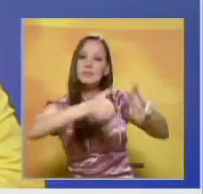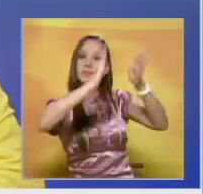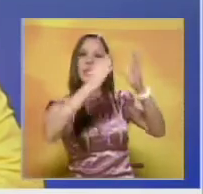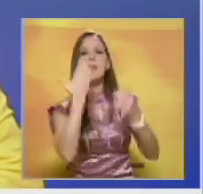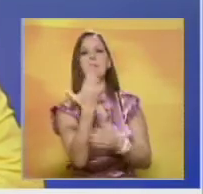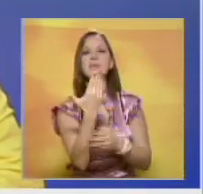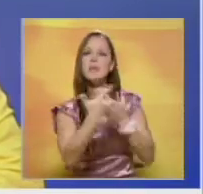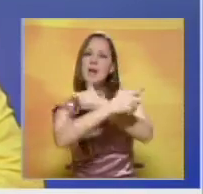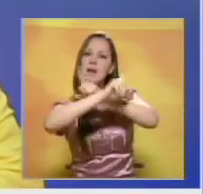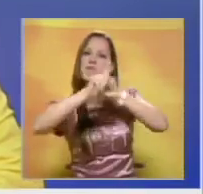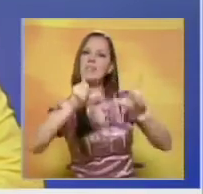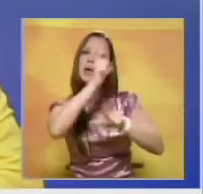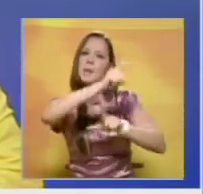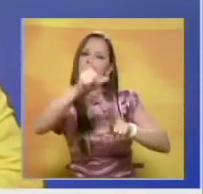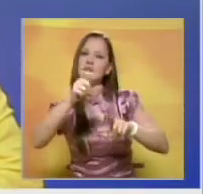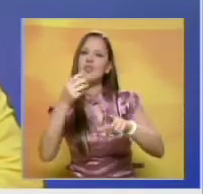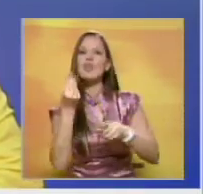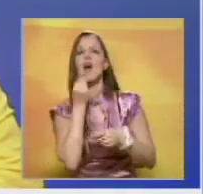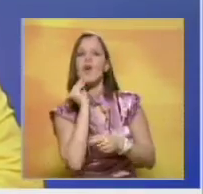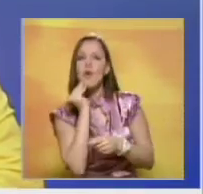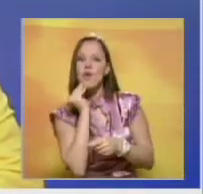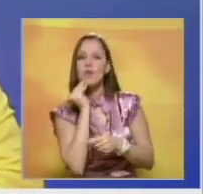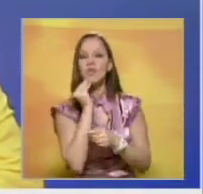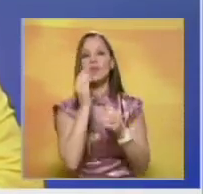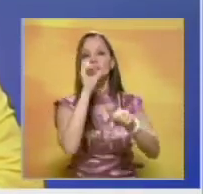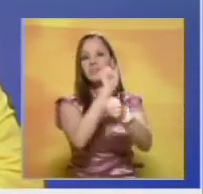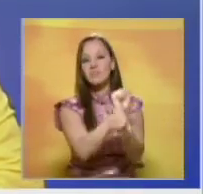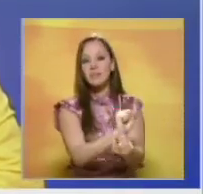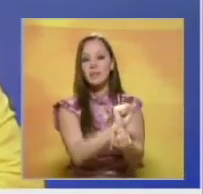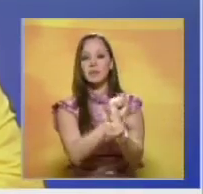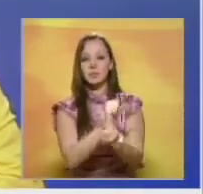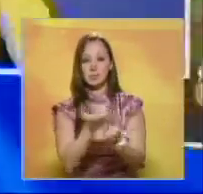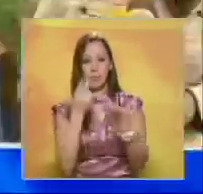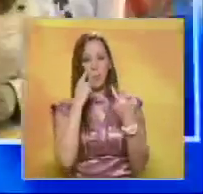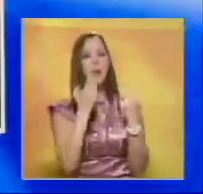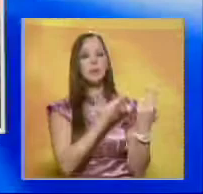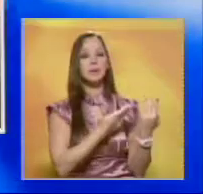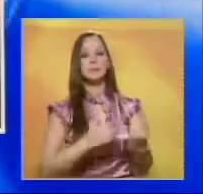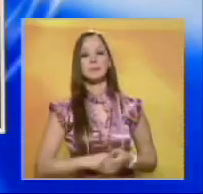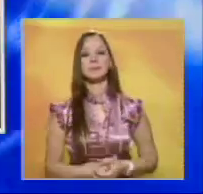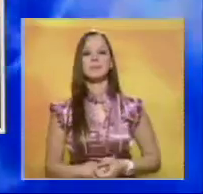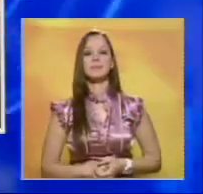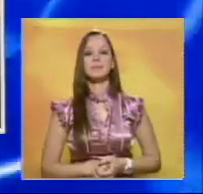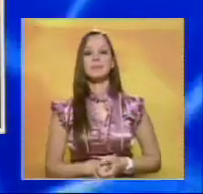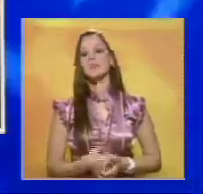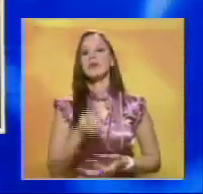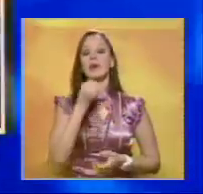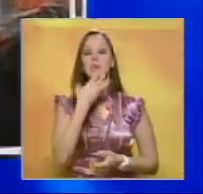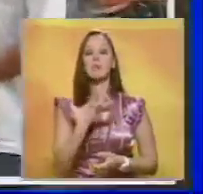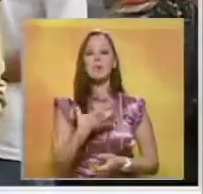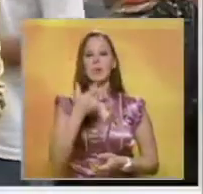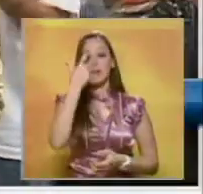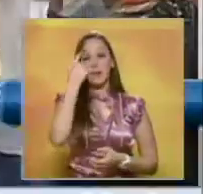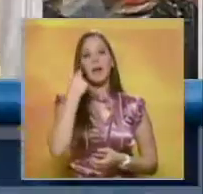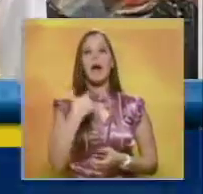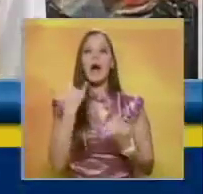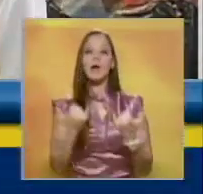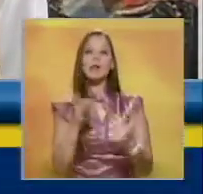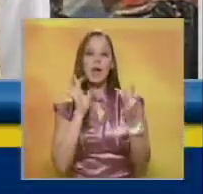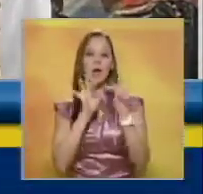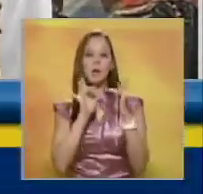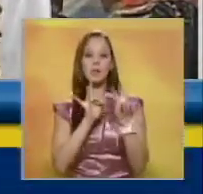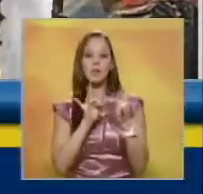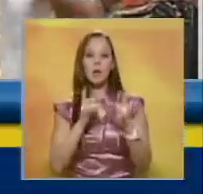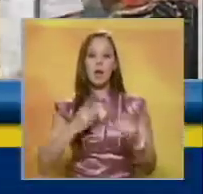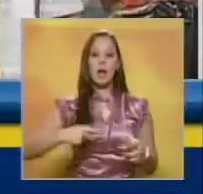detenidos. Nuestra compañera Carla Salcedo Flores nos amplía. Adelante, Carla. Así es, buenas tardes. Establecemos este contacto desde